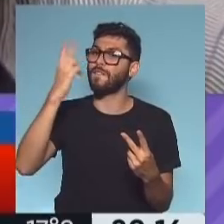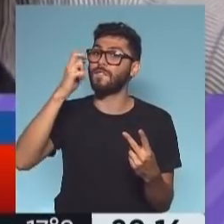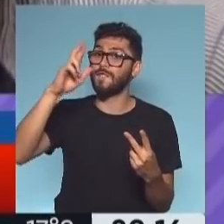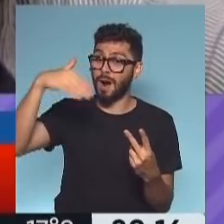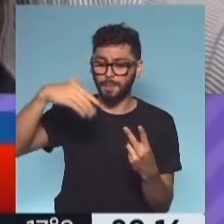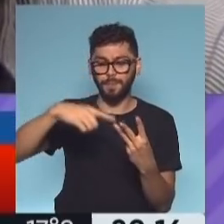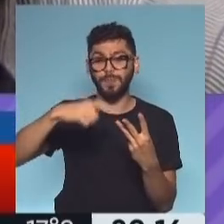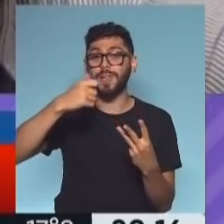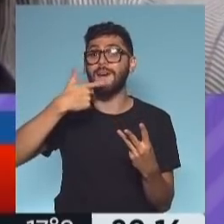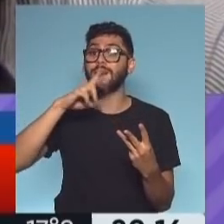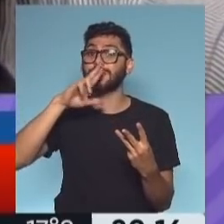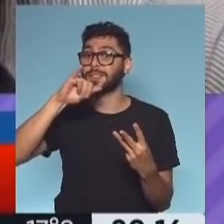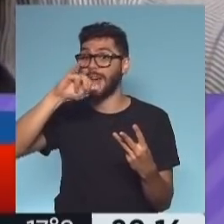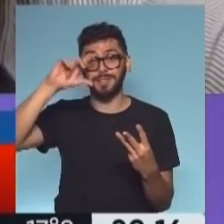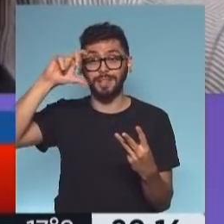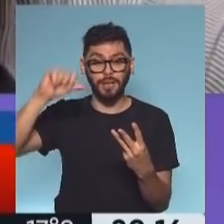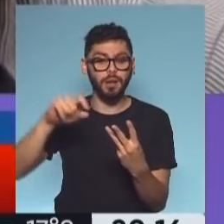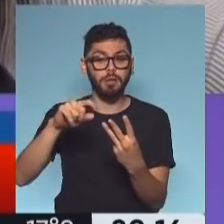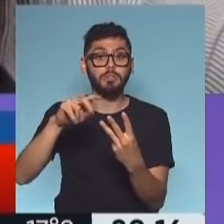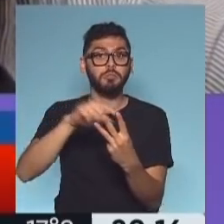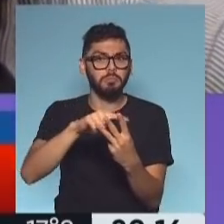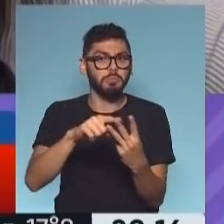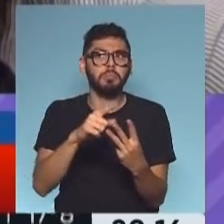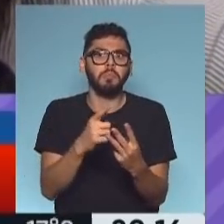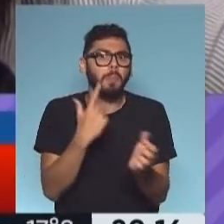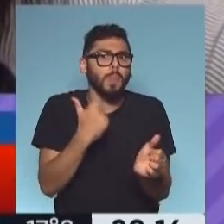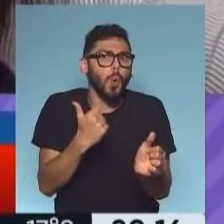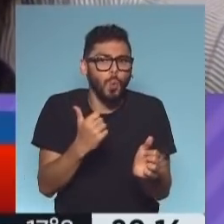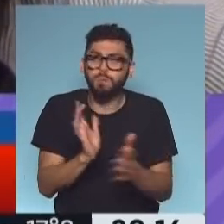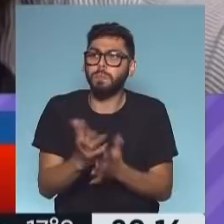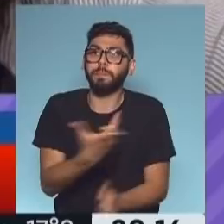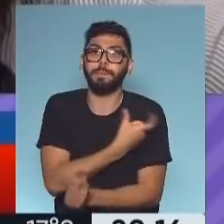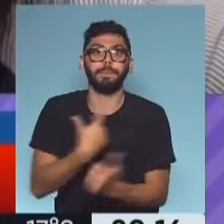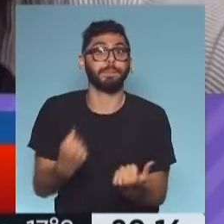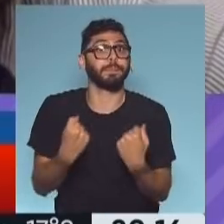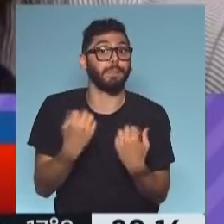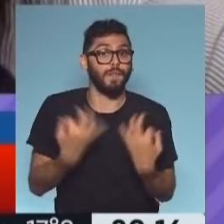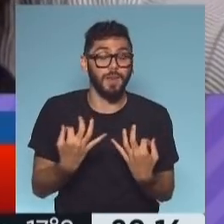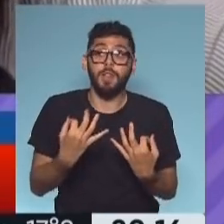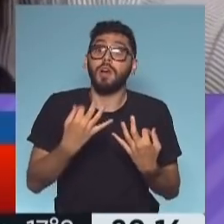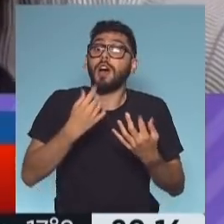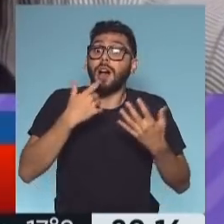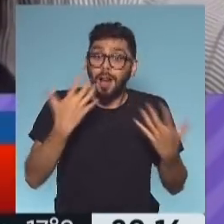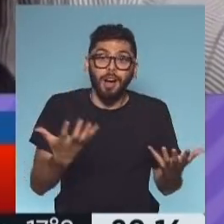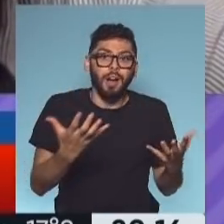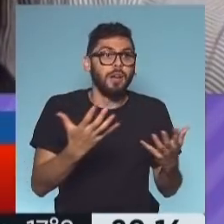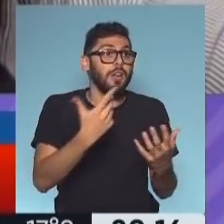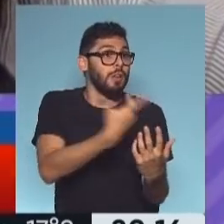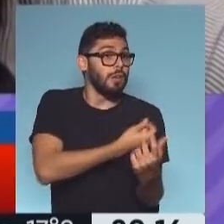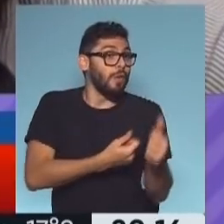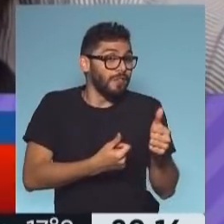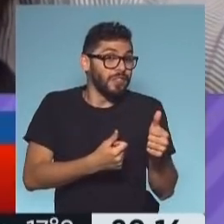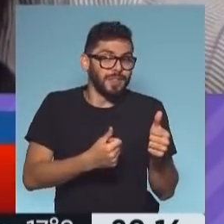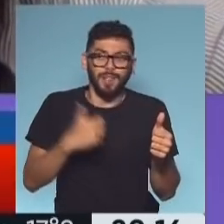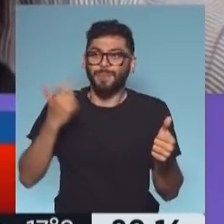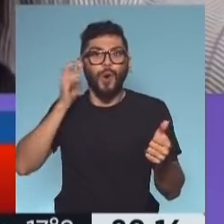internaciones. Así que si esto se comprueba de esta manera, explicaría la razón por la cual los más jóvenes empiezan a